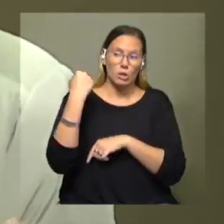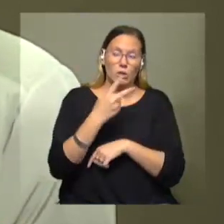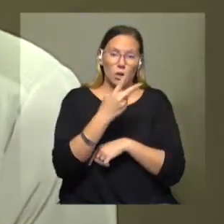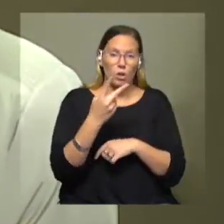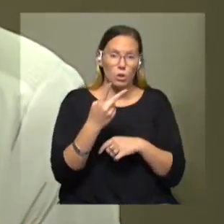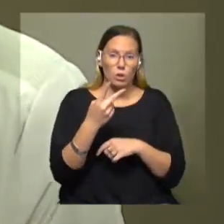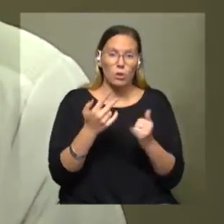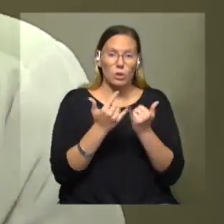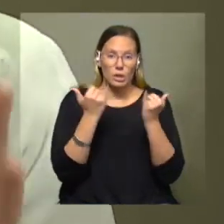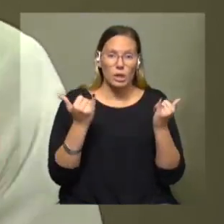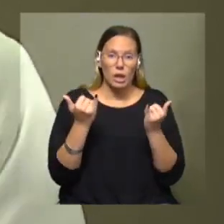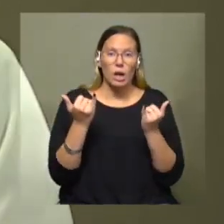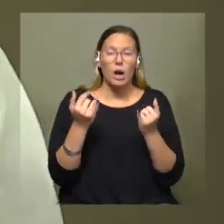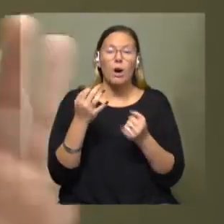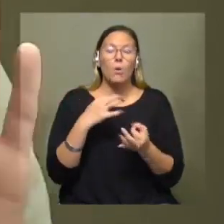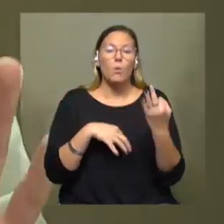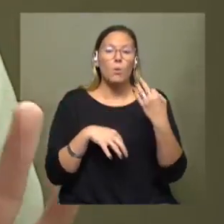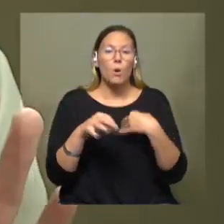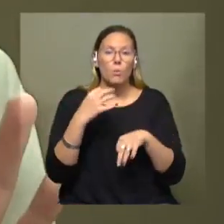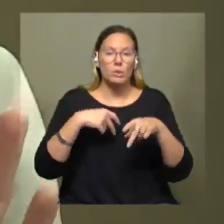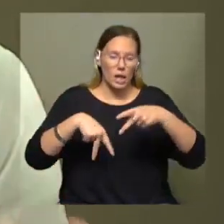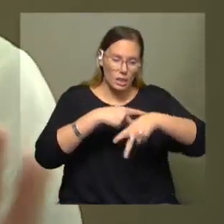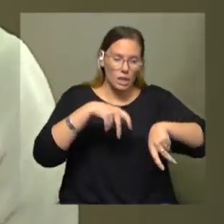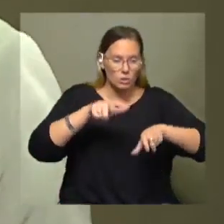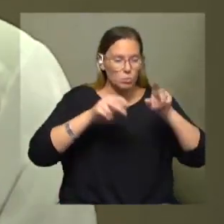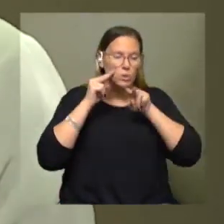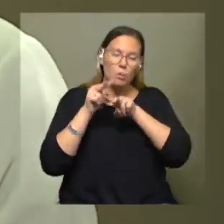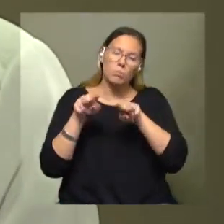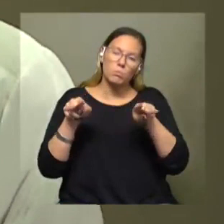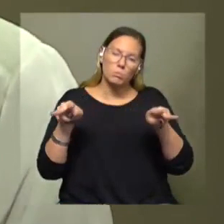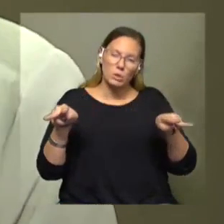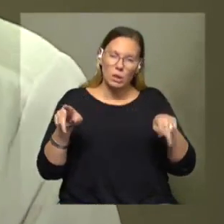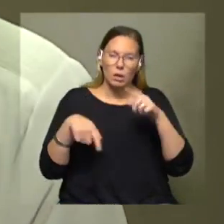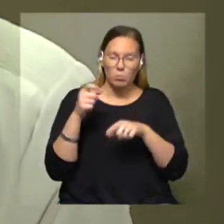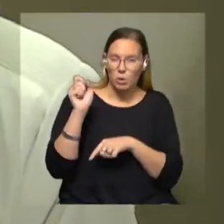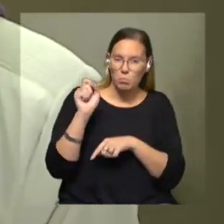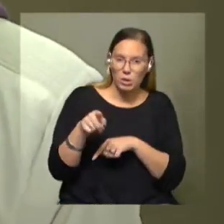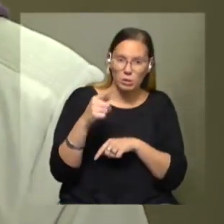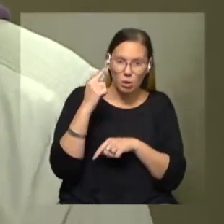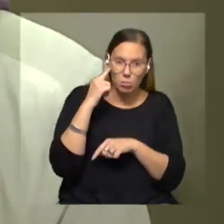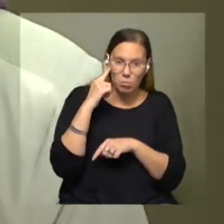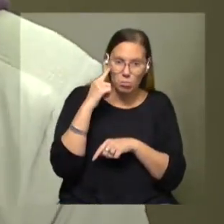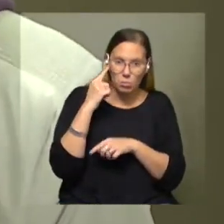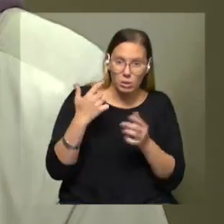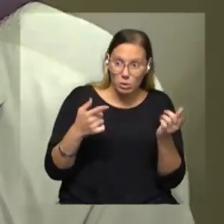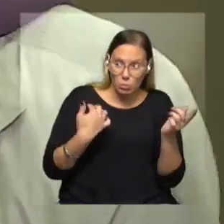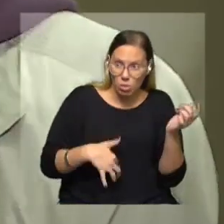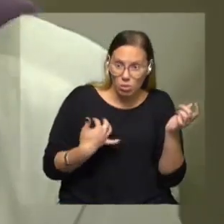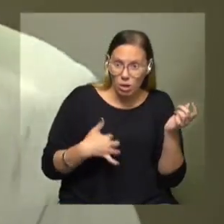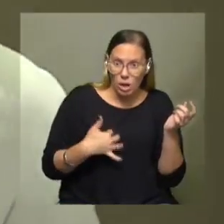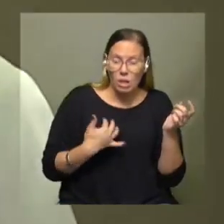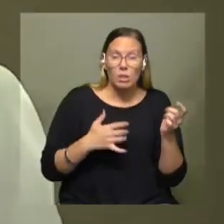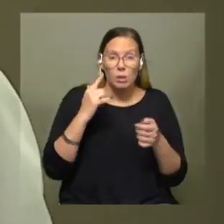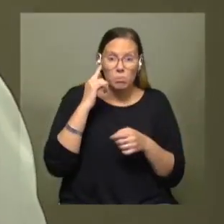una obra de danza que la gente miraba y mucha gente después me escribió: che, pensé que iba a estar vos tocando, pensé